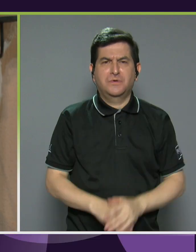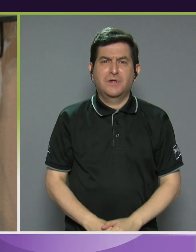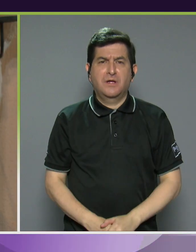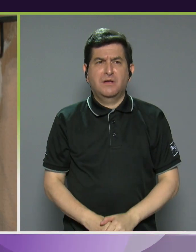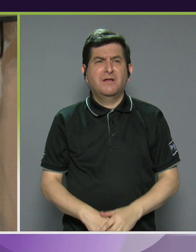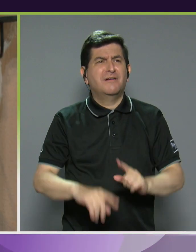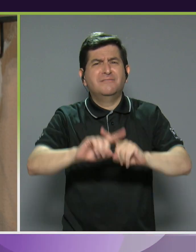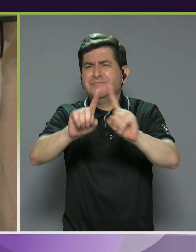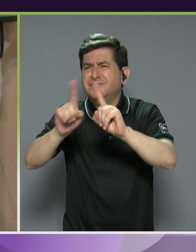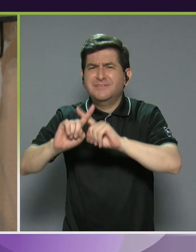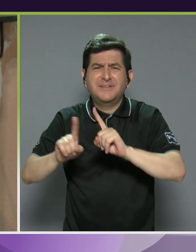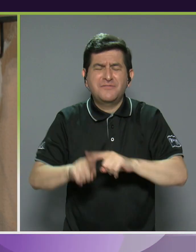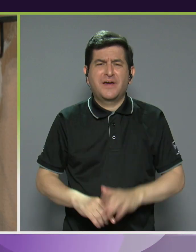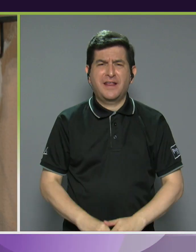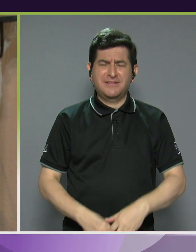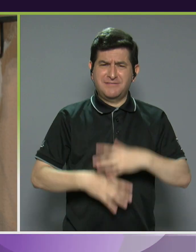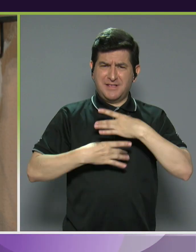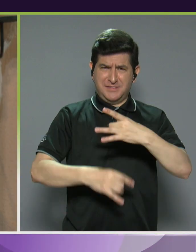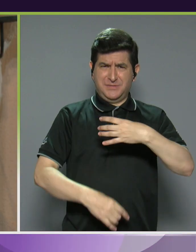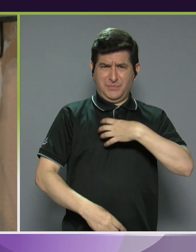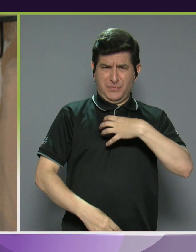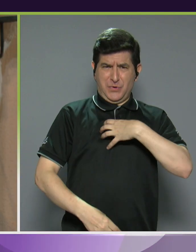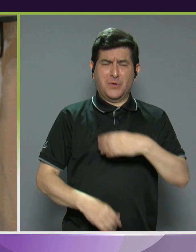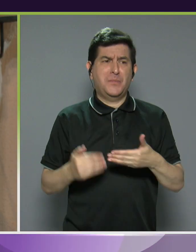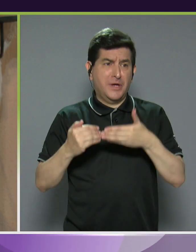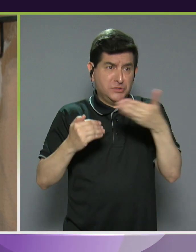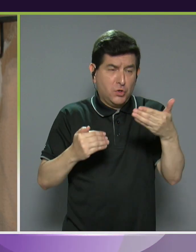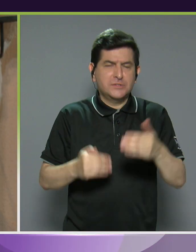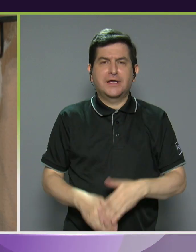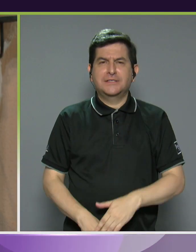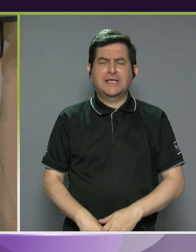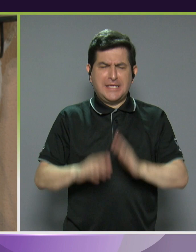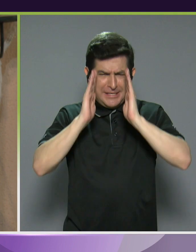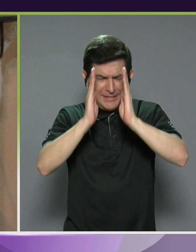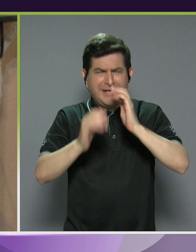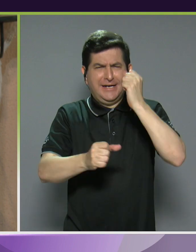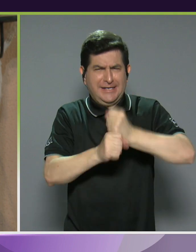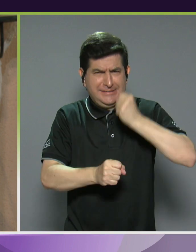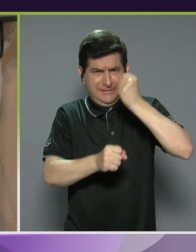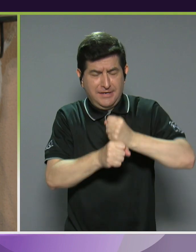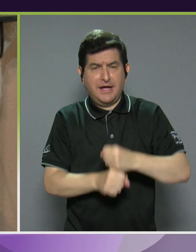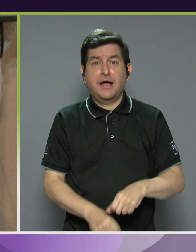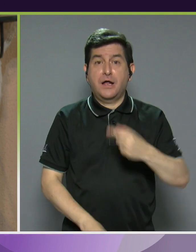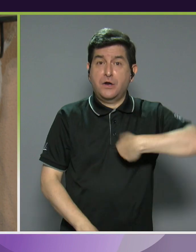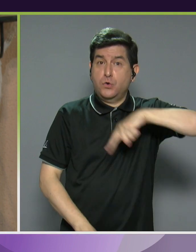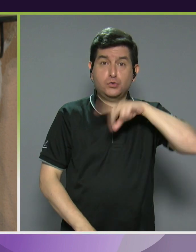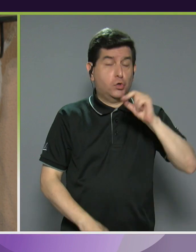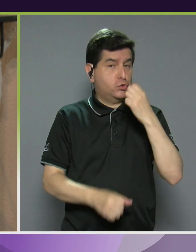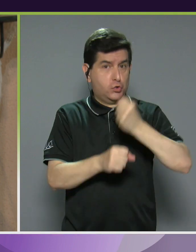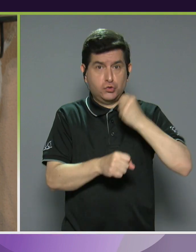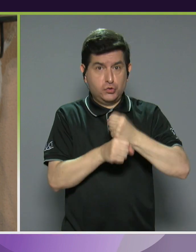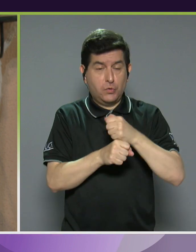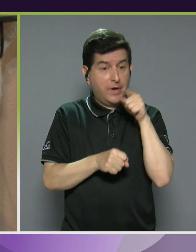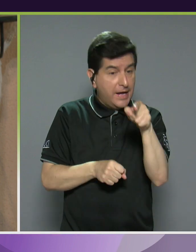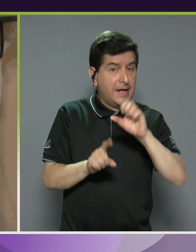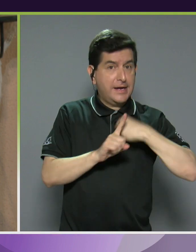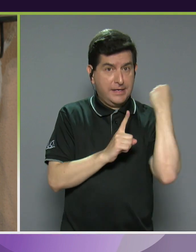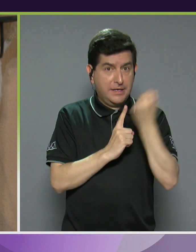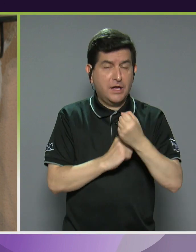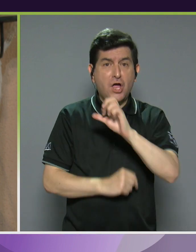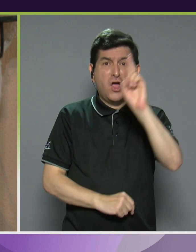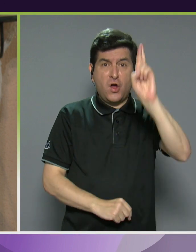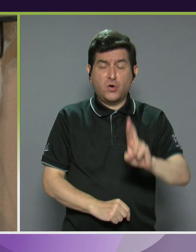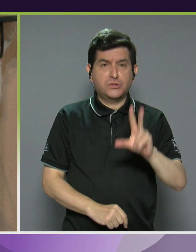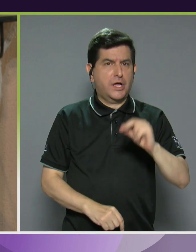de sus intereses, de sus cosas por trabajar, porque si no hubiéramos trabajado sobre eso, Costa Rica no sería lo que